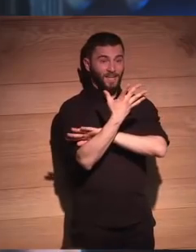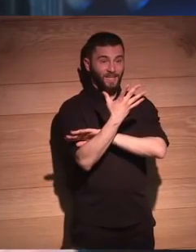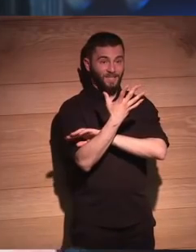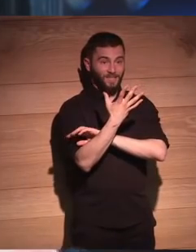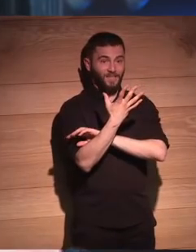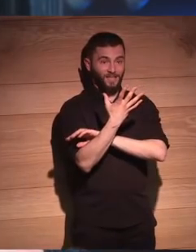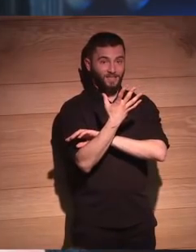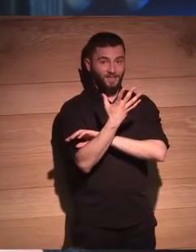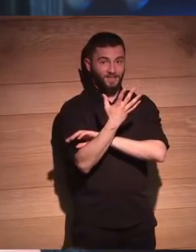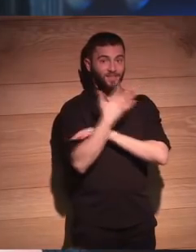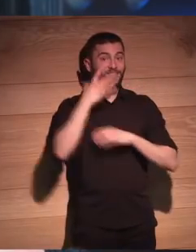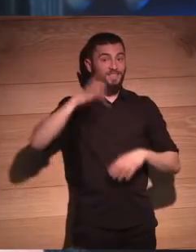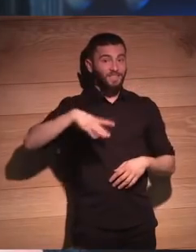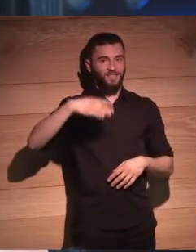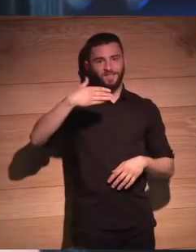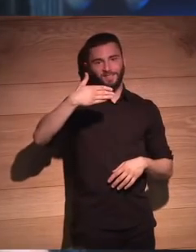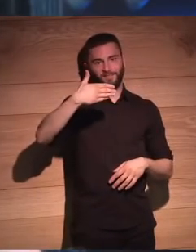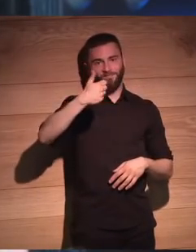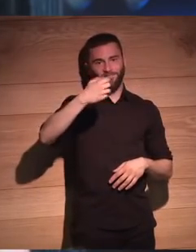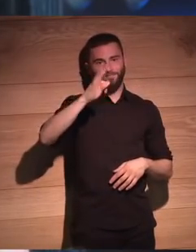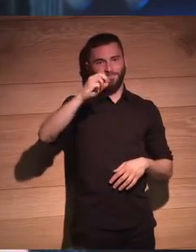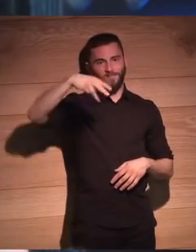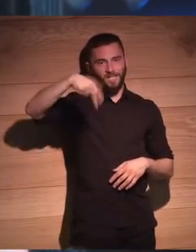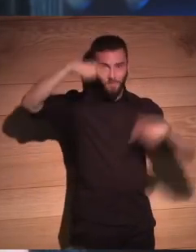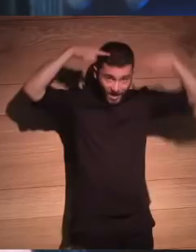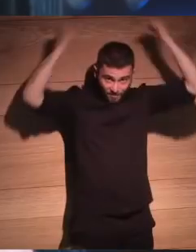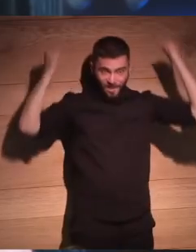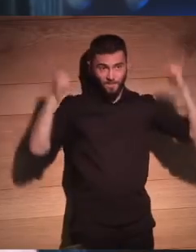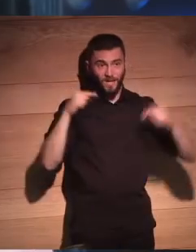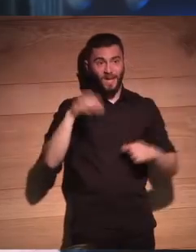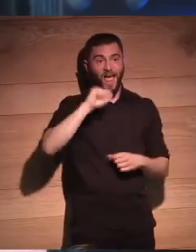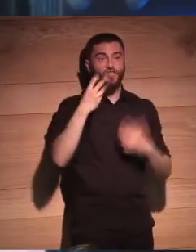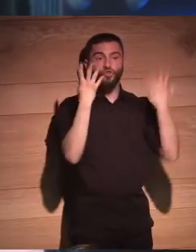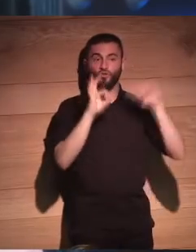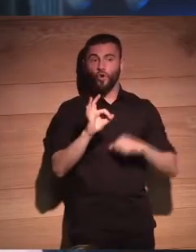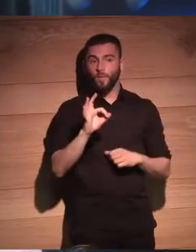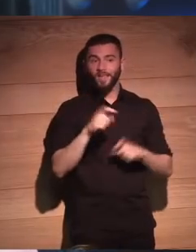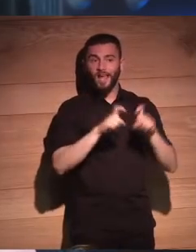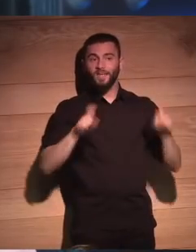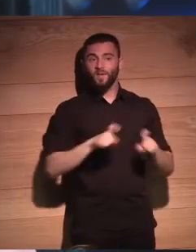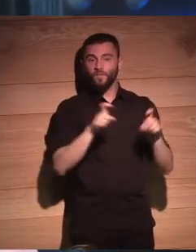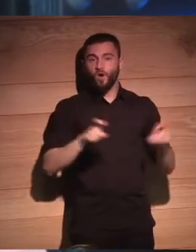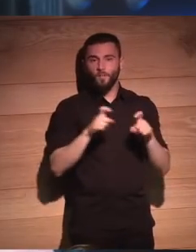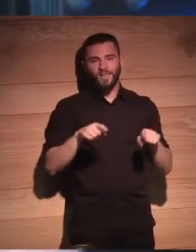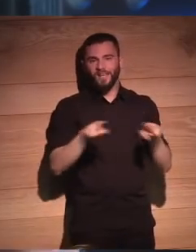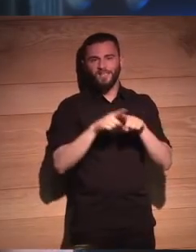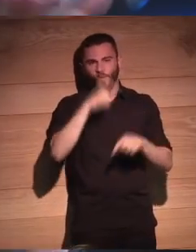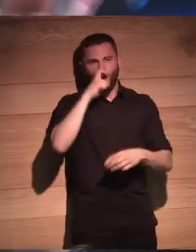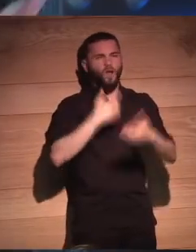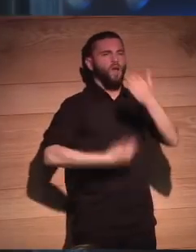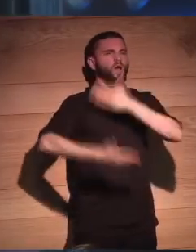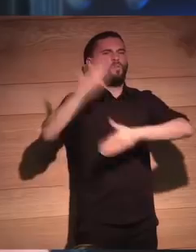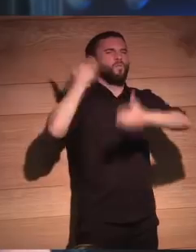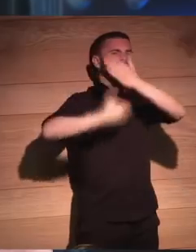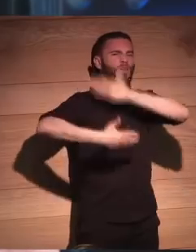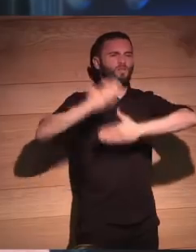polígonos y tal, fue Batman. Yo creo recordar, te estoy de cabeza, pues el año 90, que eso en informática es como la prehistoria, ¿no? De cara